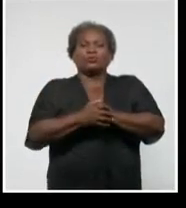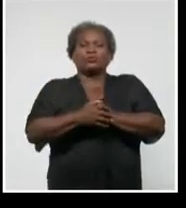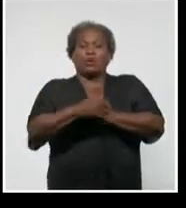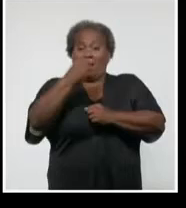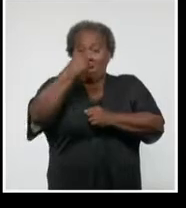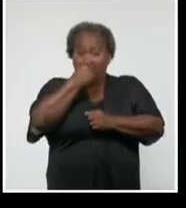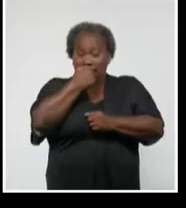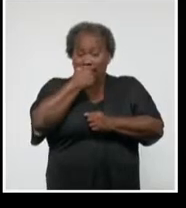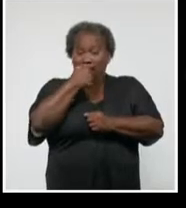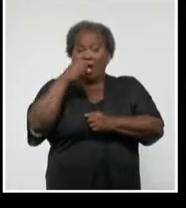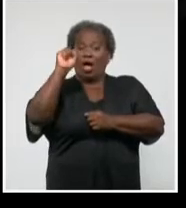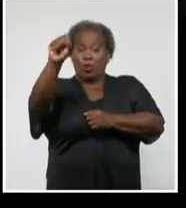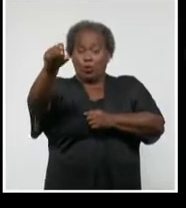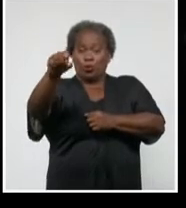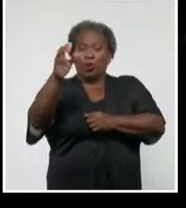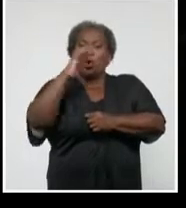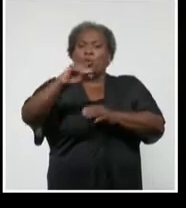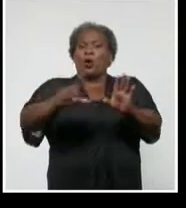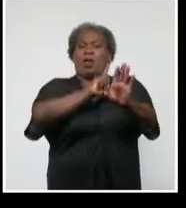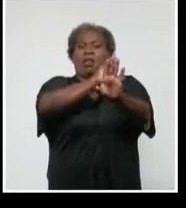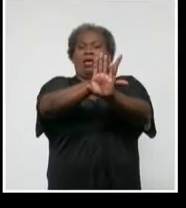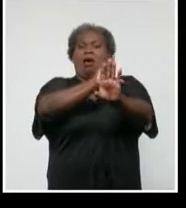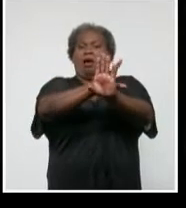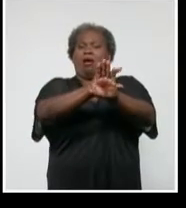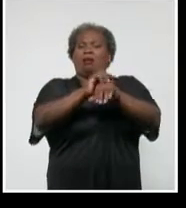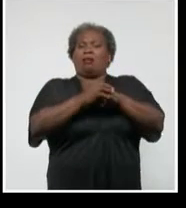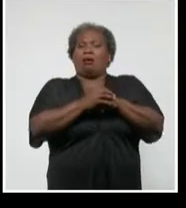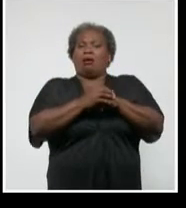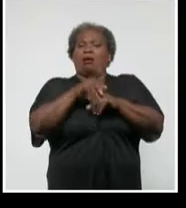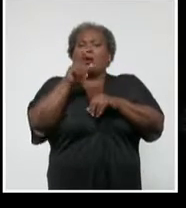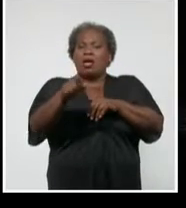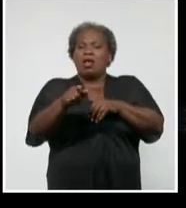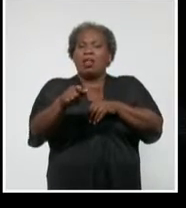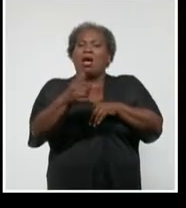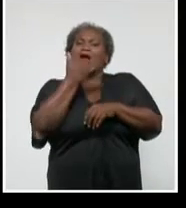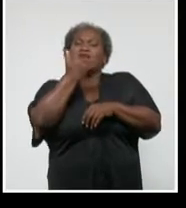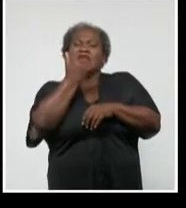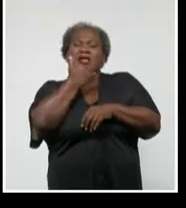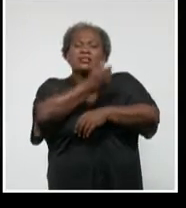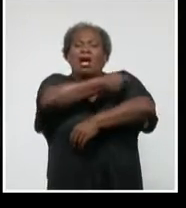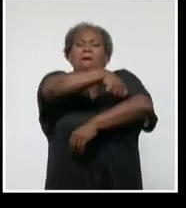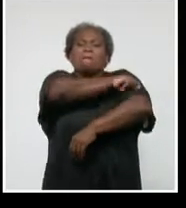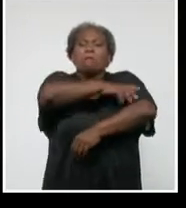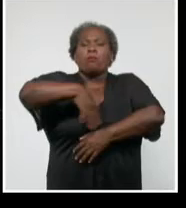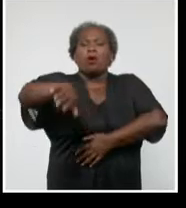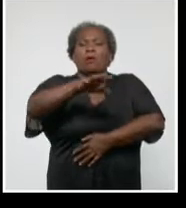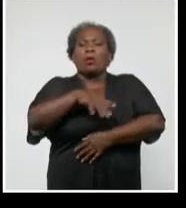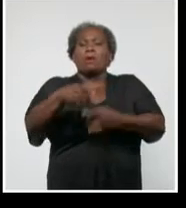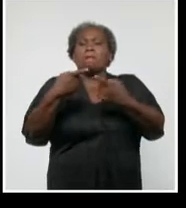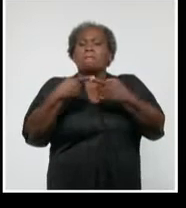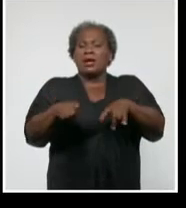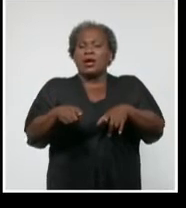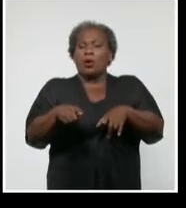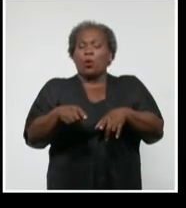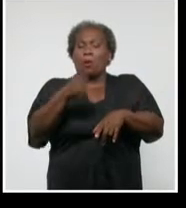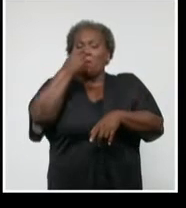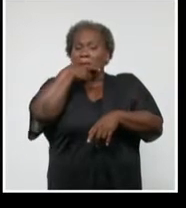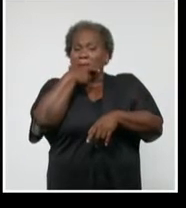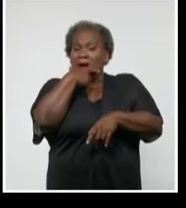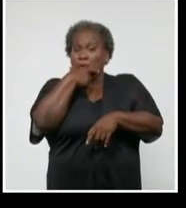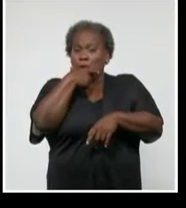Maduro es un gobernante ilegítimo, un tirano que martiriza a su pueblo, pero la tiranía de Maduro va a